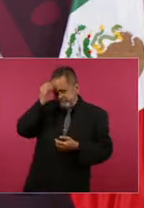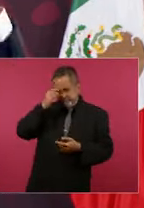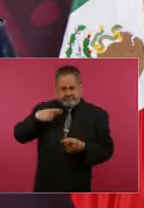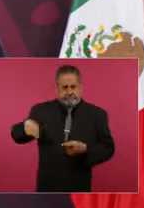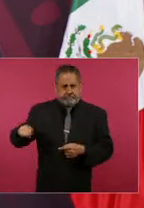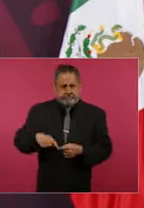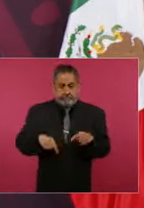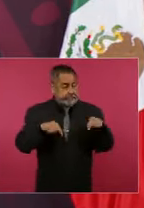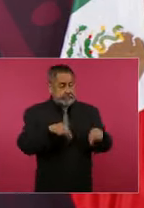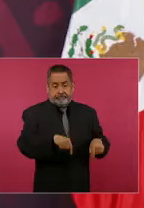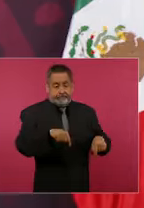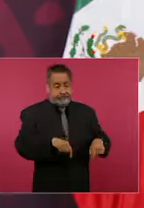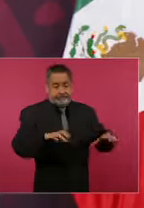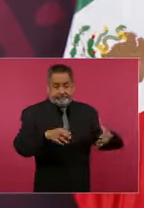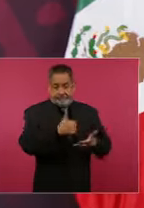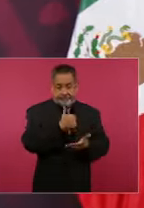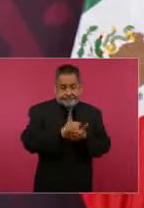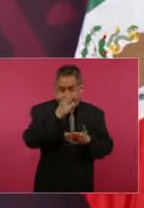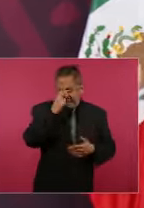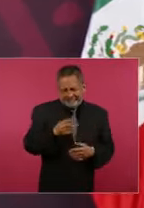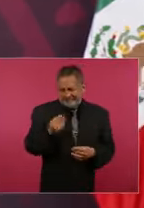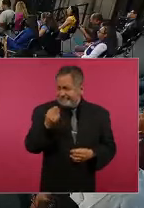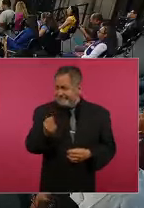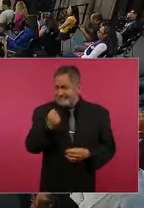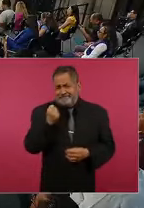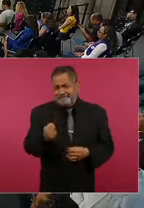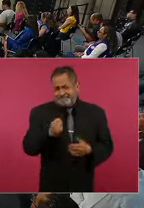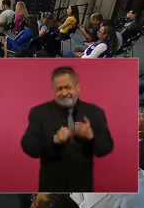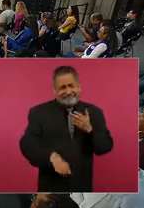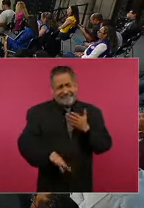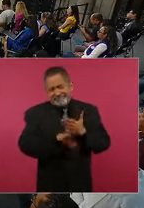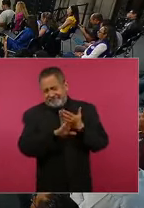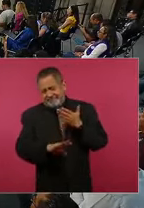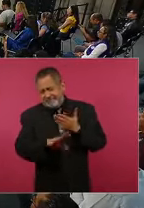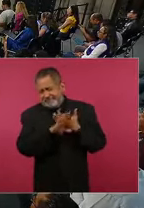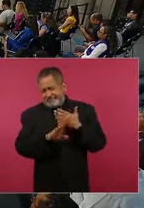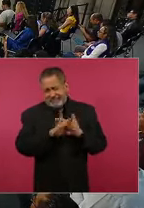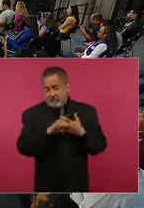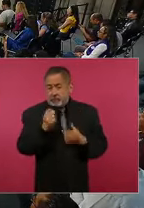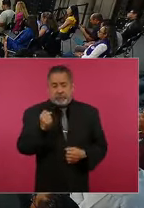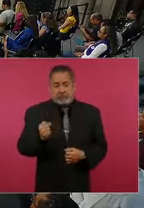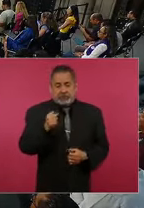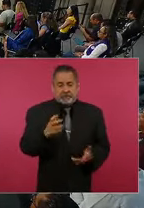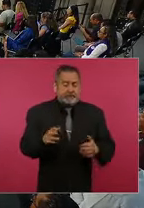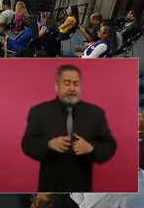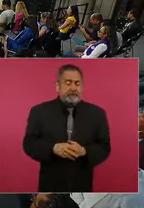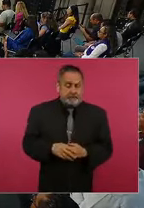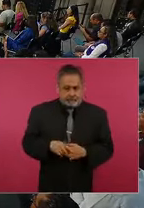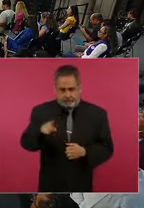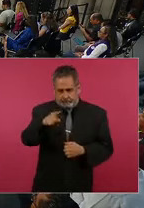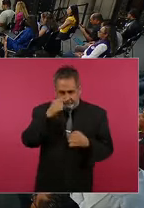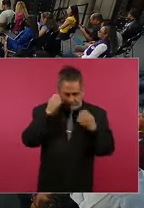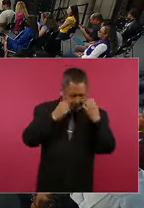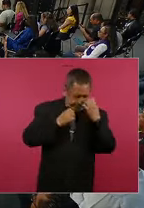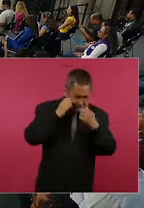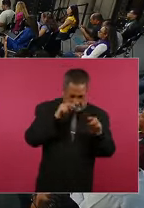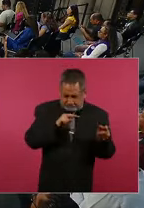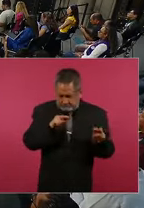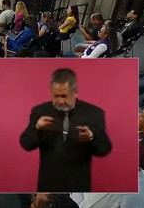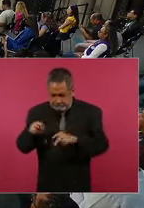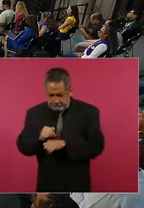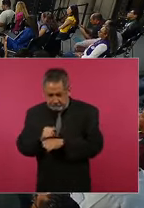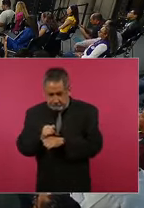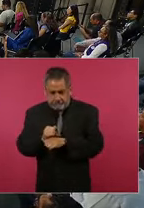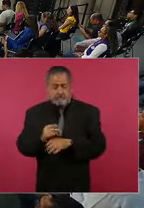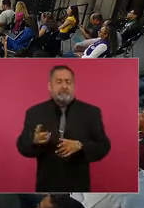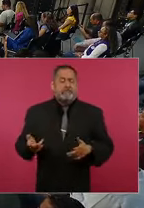Aquí es una cosa tremenda. O sea, hagan el análisis